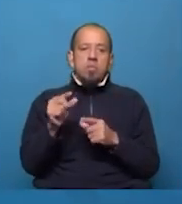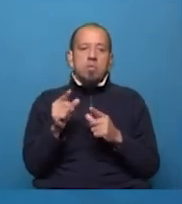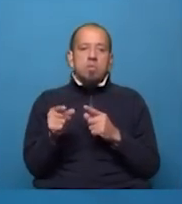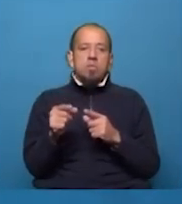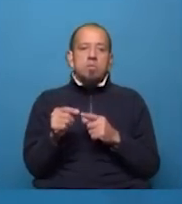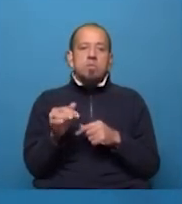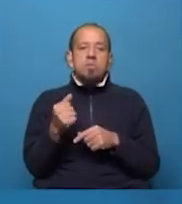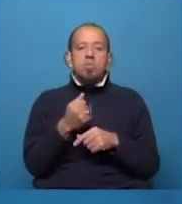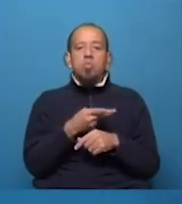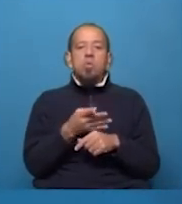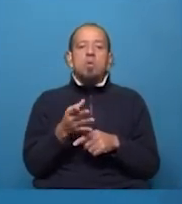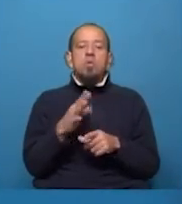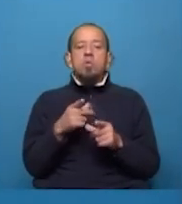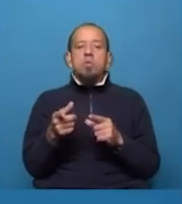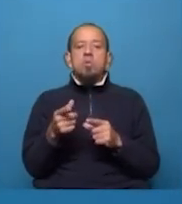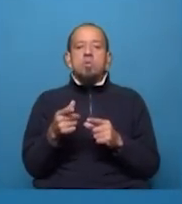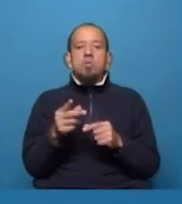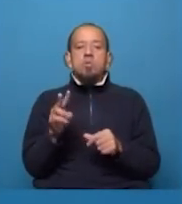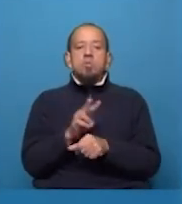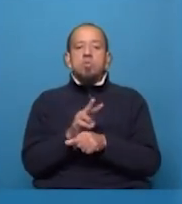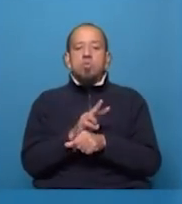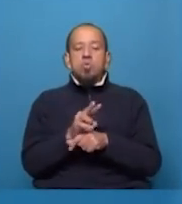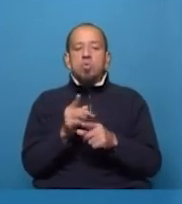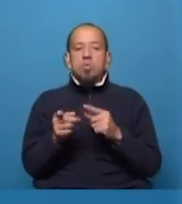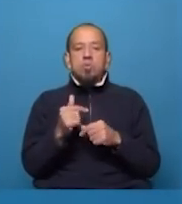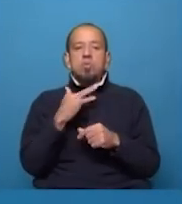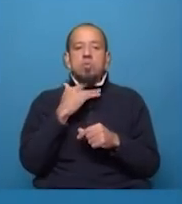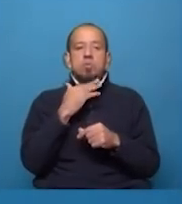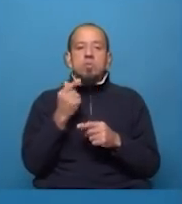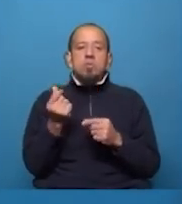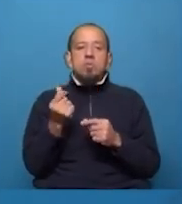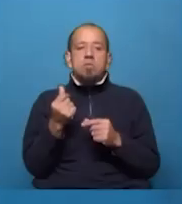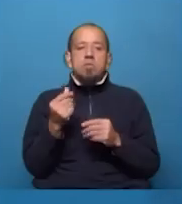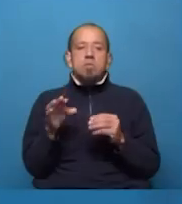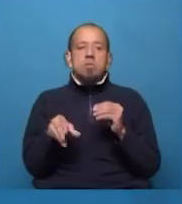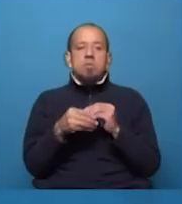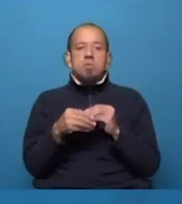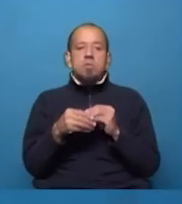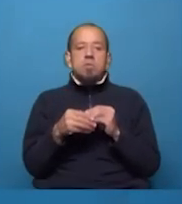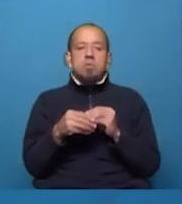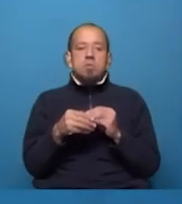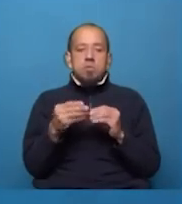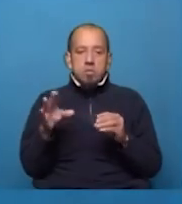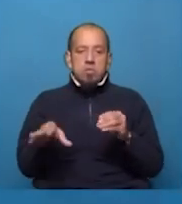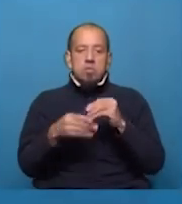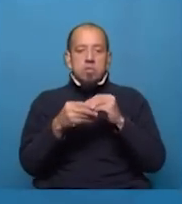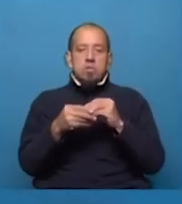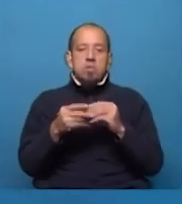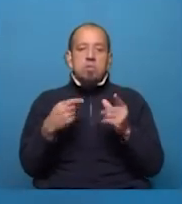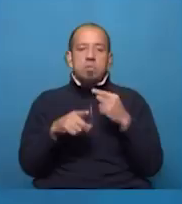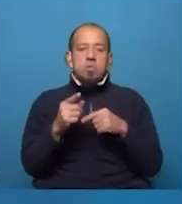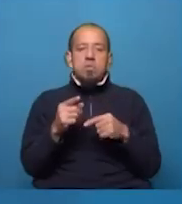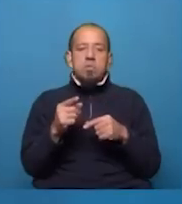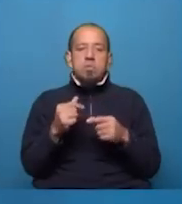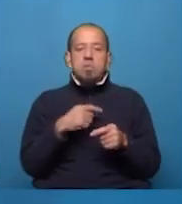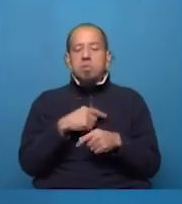cuánto cambia el control del lavado agregar eso a los sujetos obligados Si tenés ganas pero no me digas que